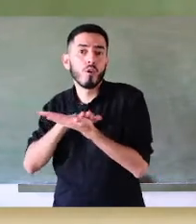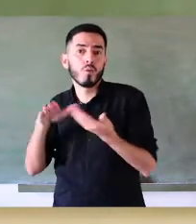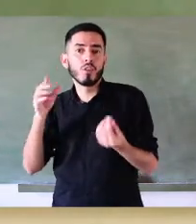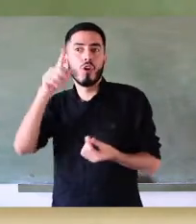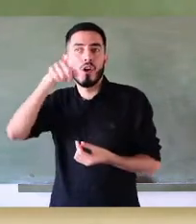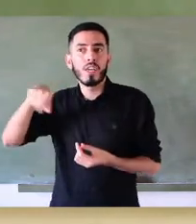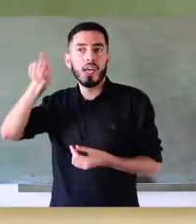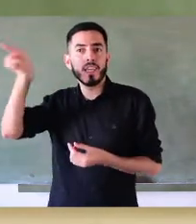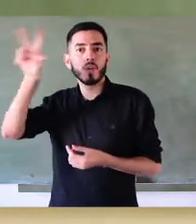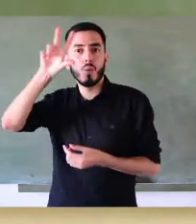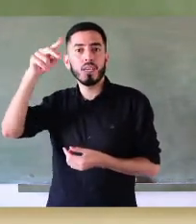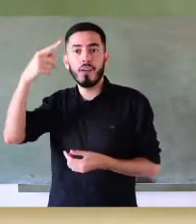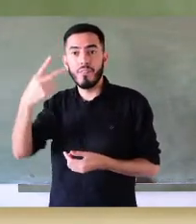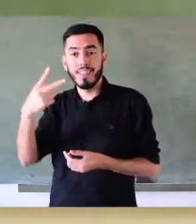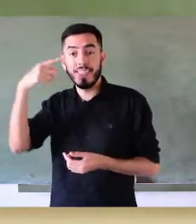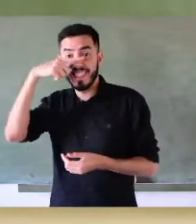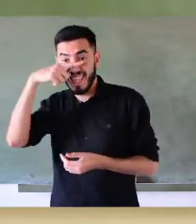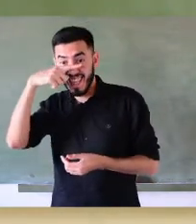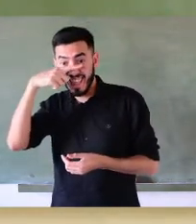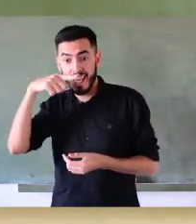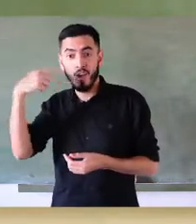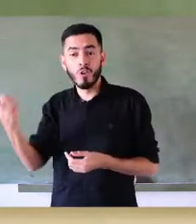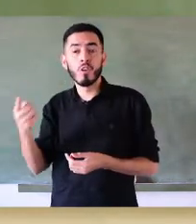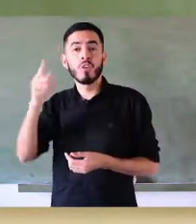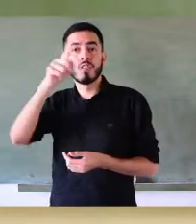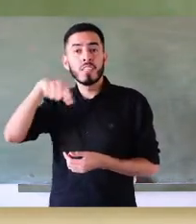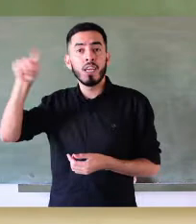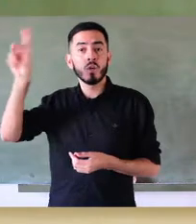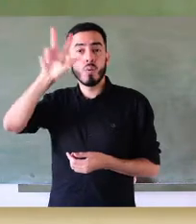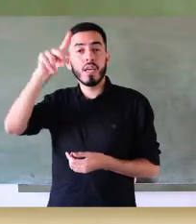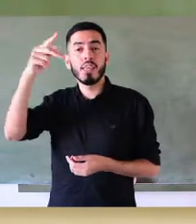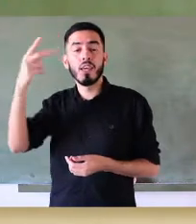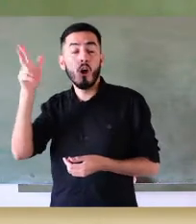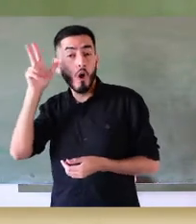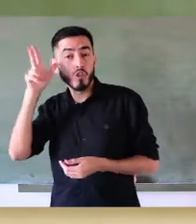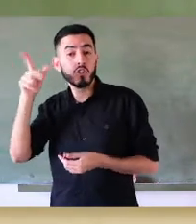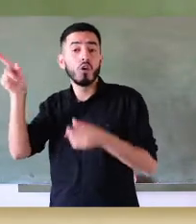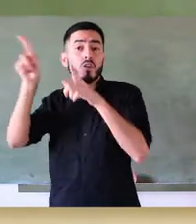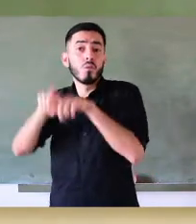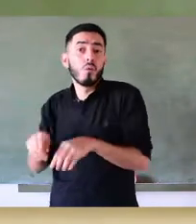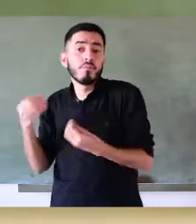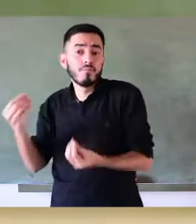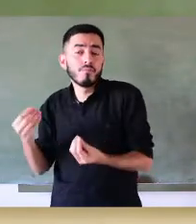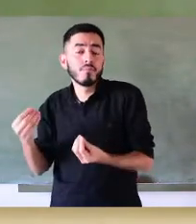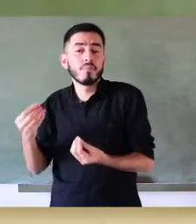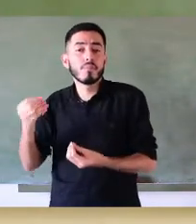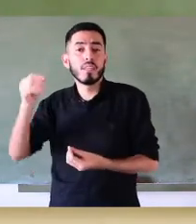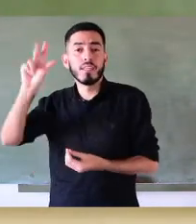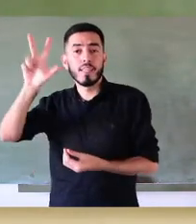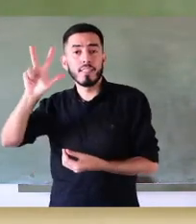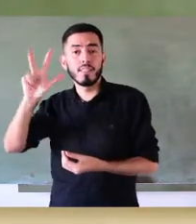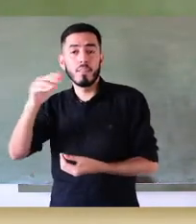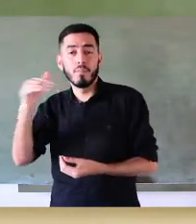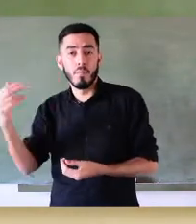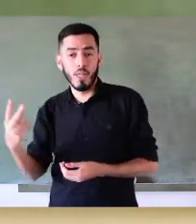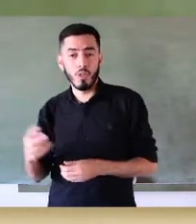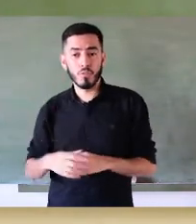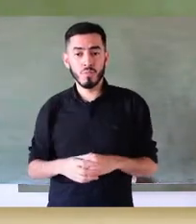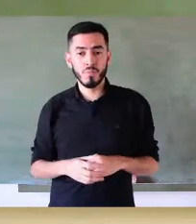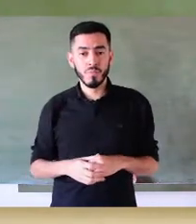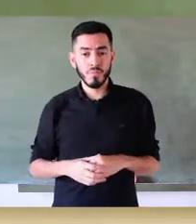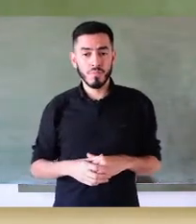27, raíz cúbica de 8, y la fracción resultante es menos 3 medios. Cuando tenemos